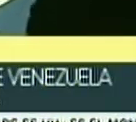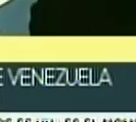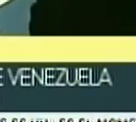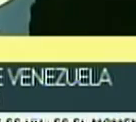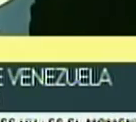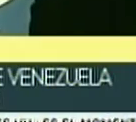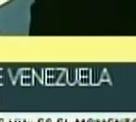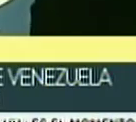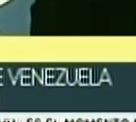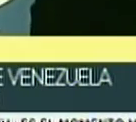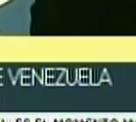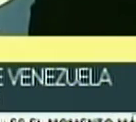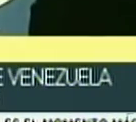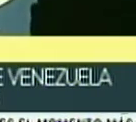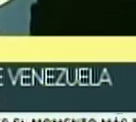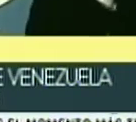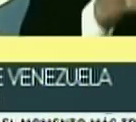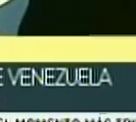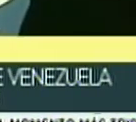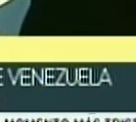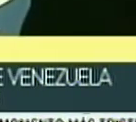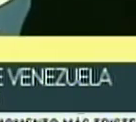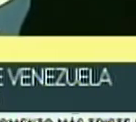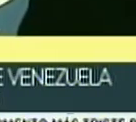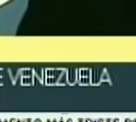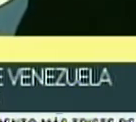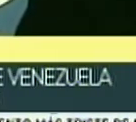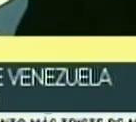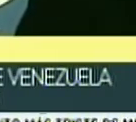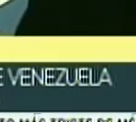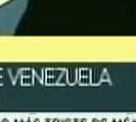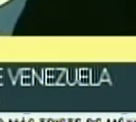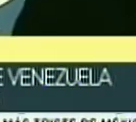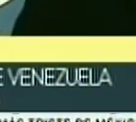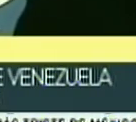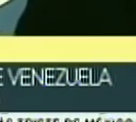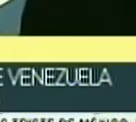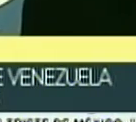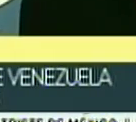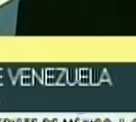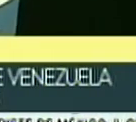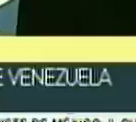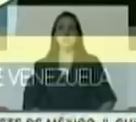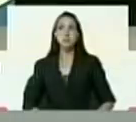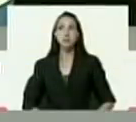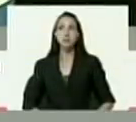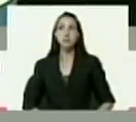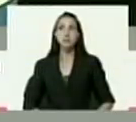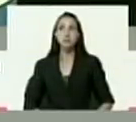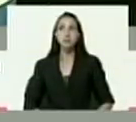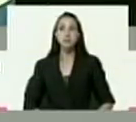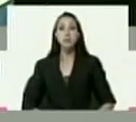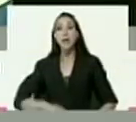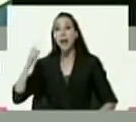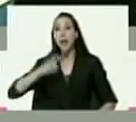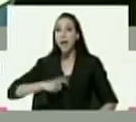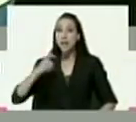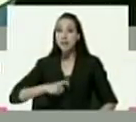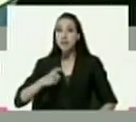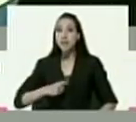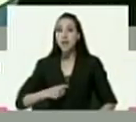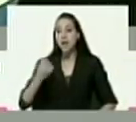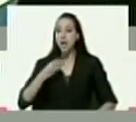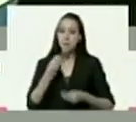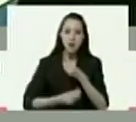demuestra así la hipocresía, la falsedad y cómo se utilizó la necesidad generada